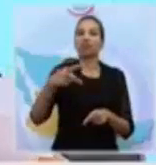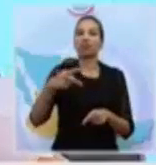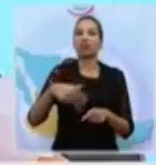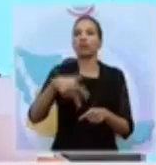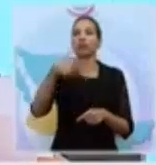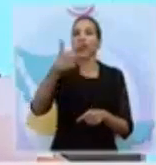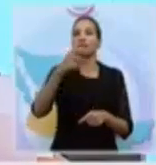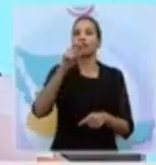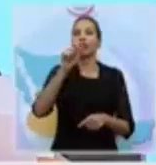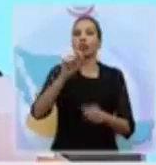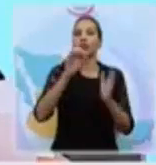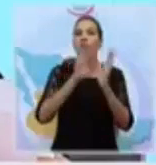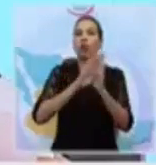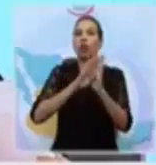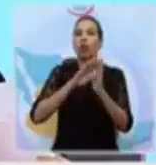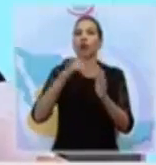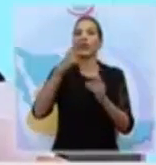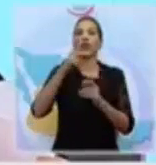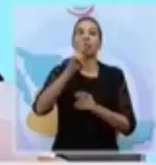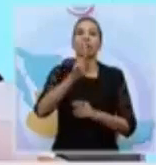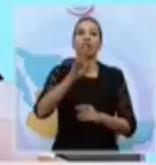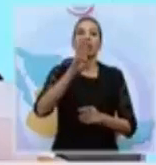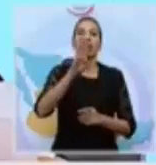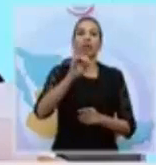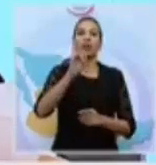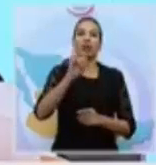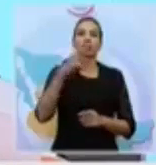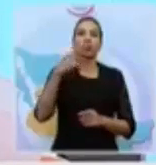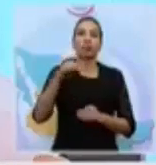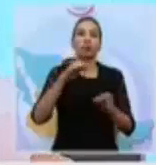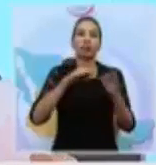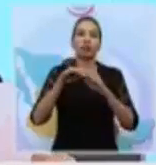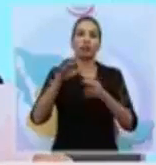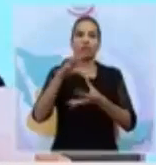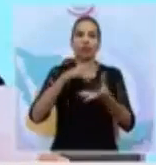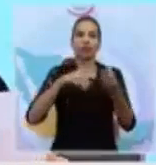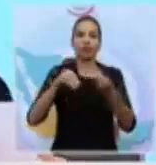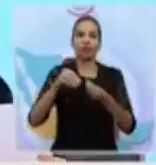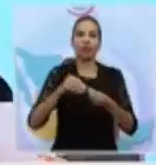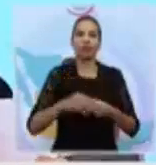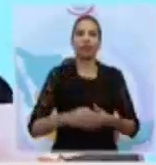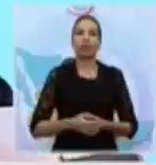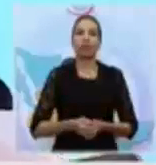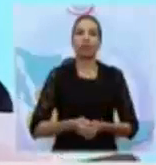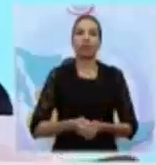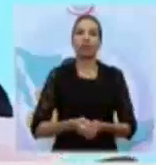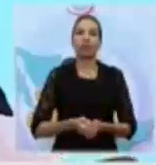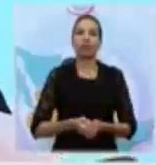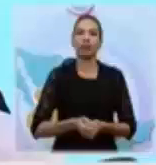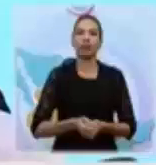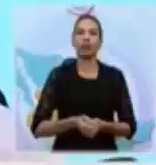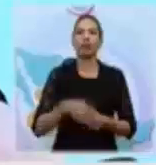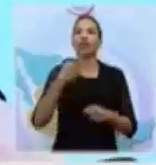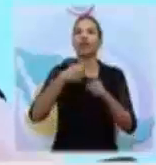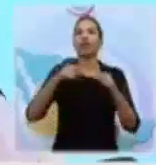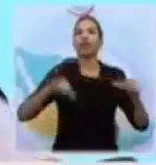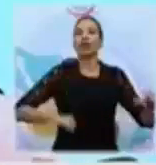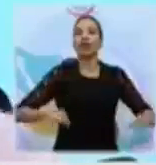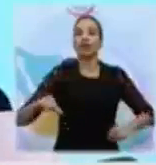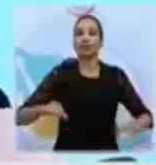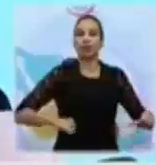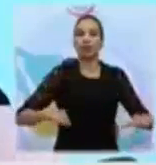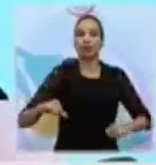13 puntos del Producto Interno Bruto que les fueron arrebatados, con productividad, por